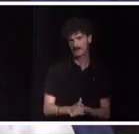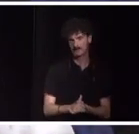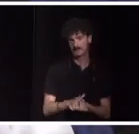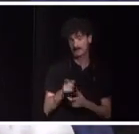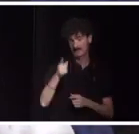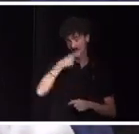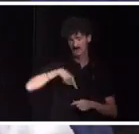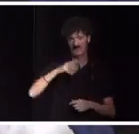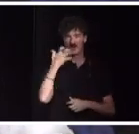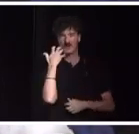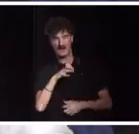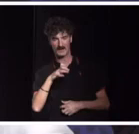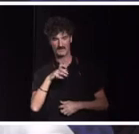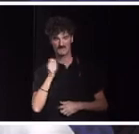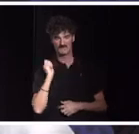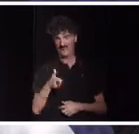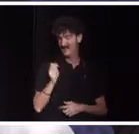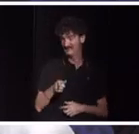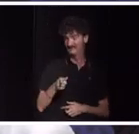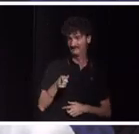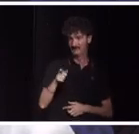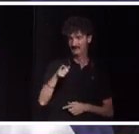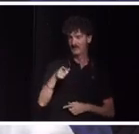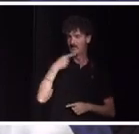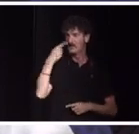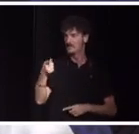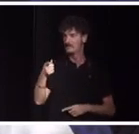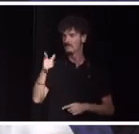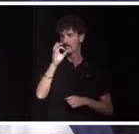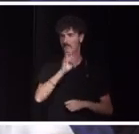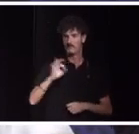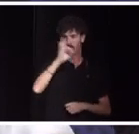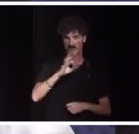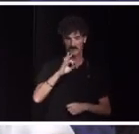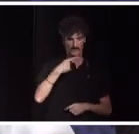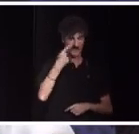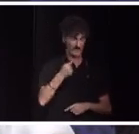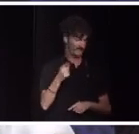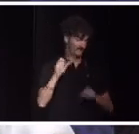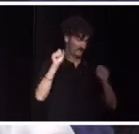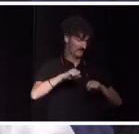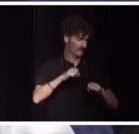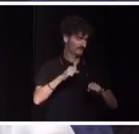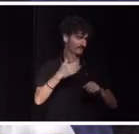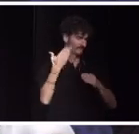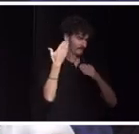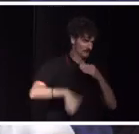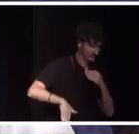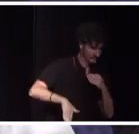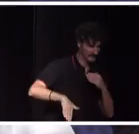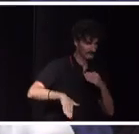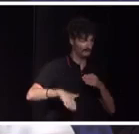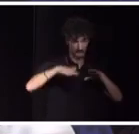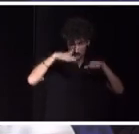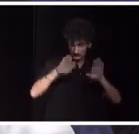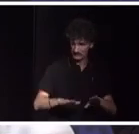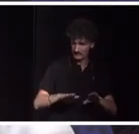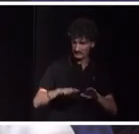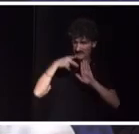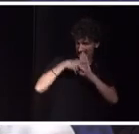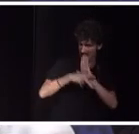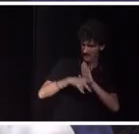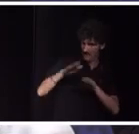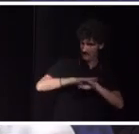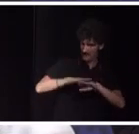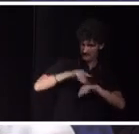anomalía, como no éramos lo habitual, había que aplicarle a Podemos el estado de excepción y suspender las reglas más básicas de la democracia con